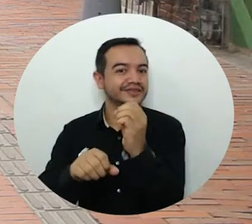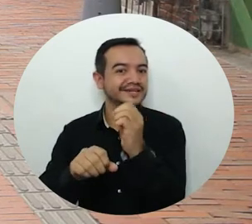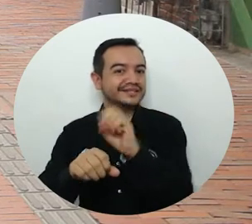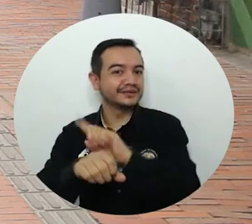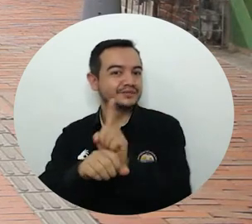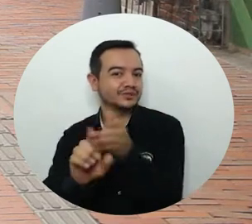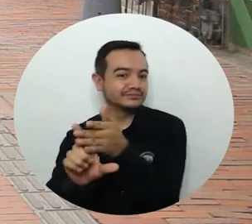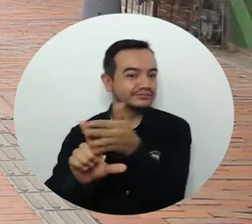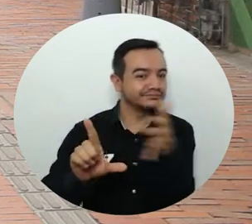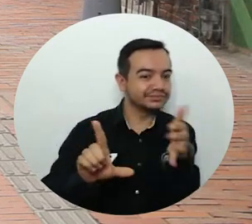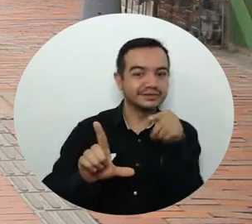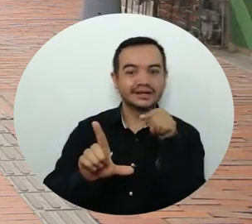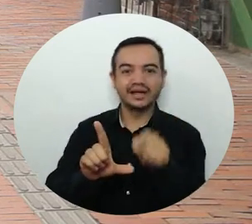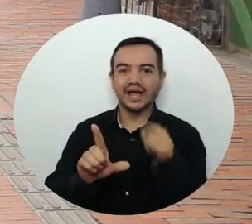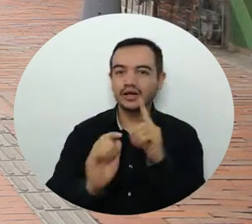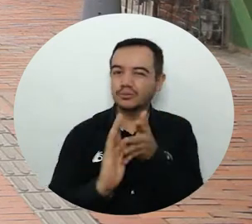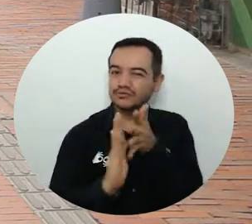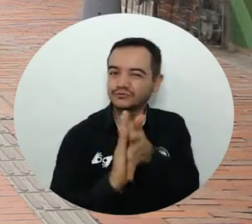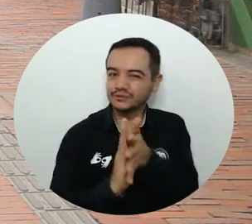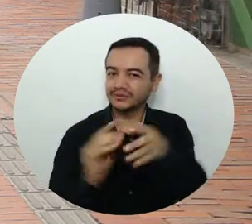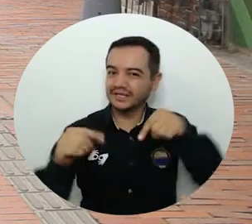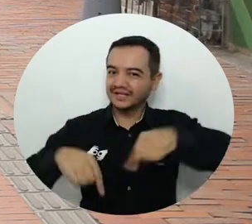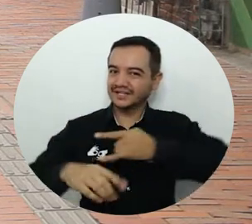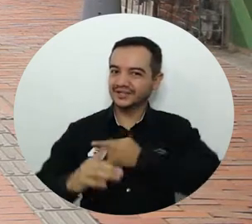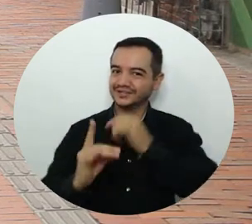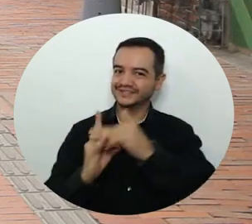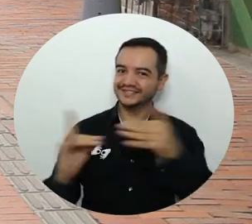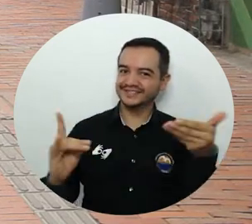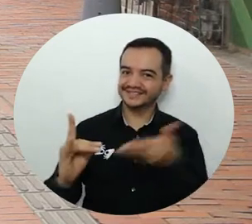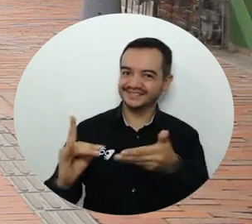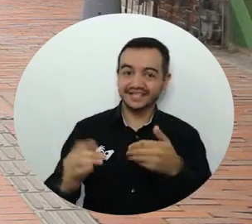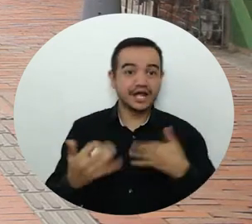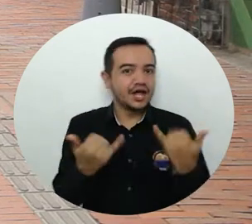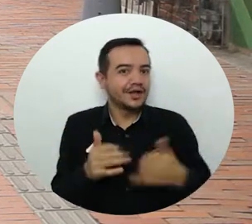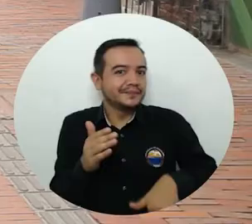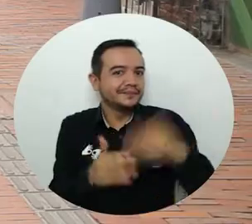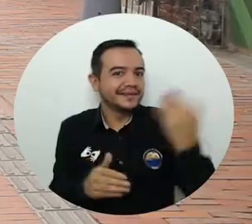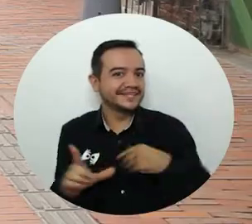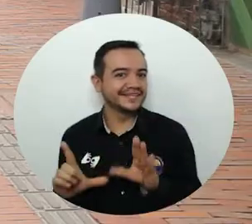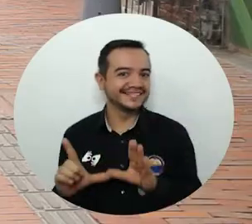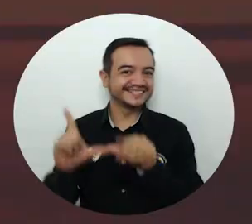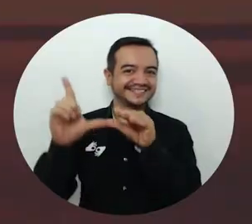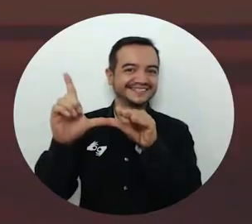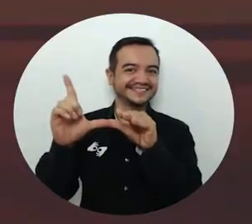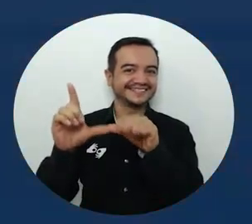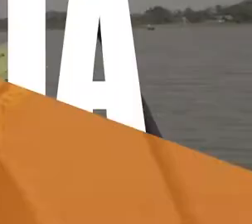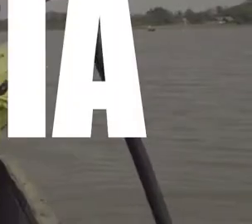detalles sobre el acontecer institucional de nuestra alma mater. ¡Ya comienza el Campus TV!